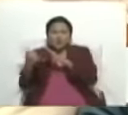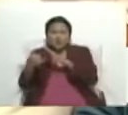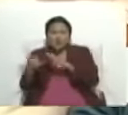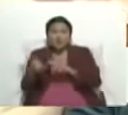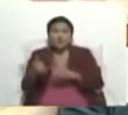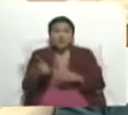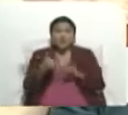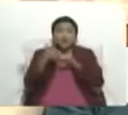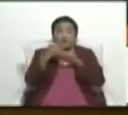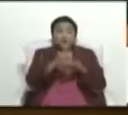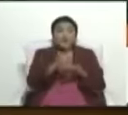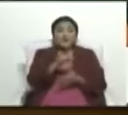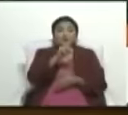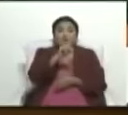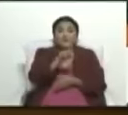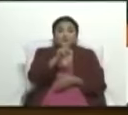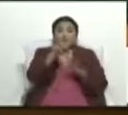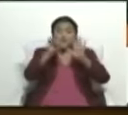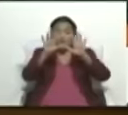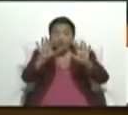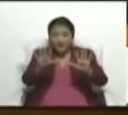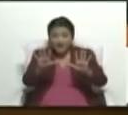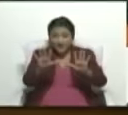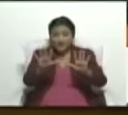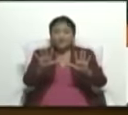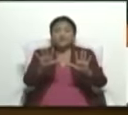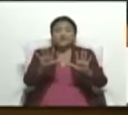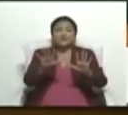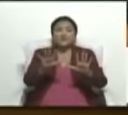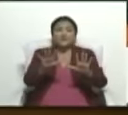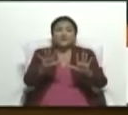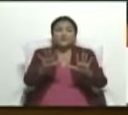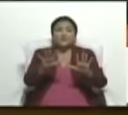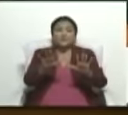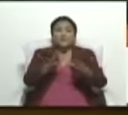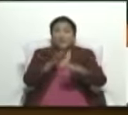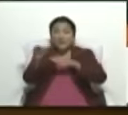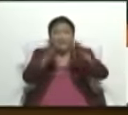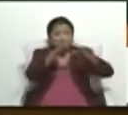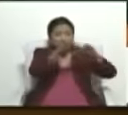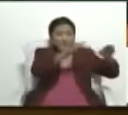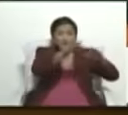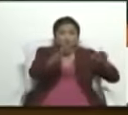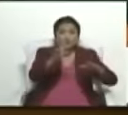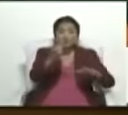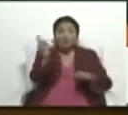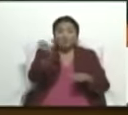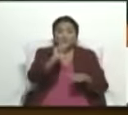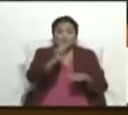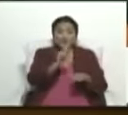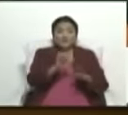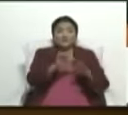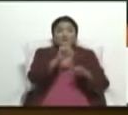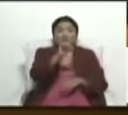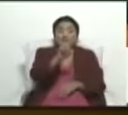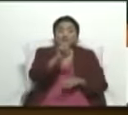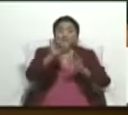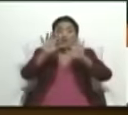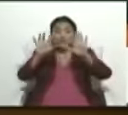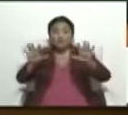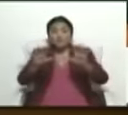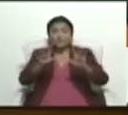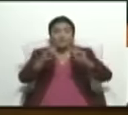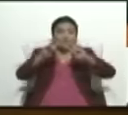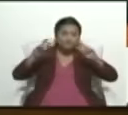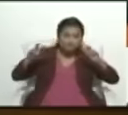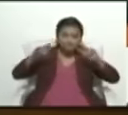Realizamos 110 diligencias, yo quiero que esto se vea bien. En dos meses, 110 diligencias de